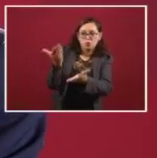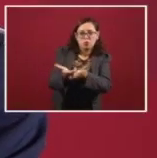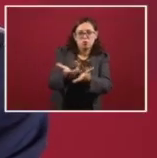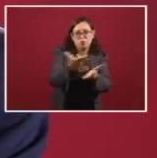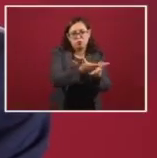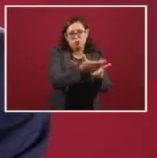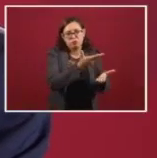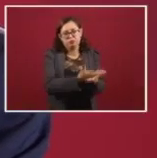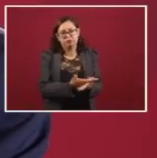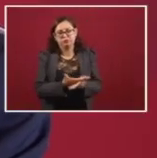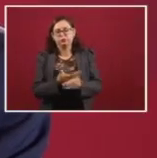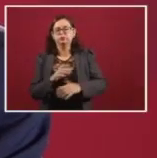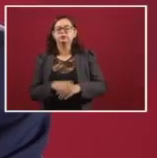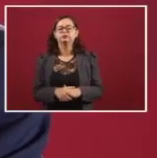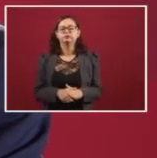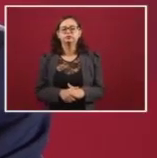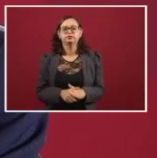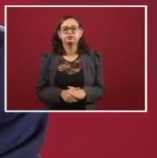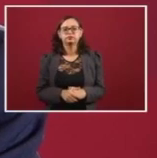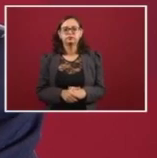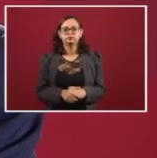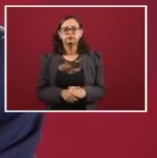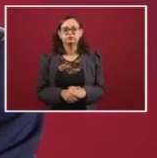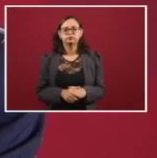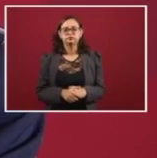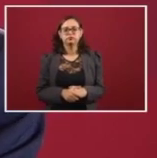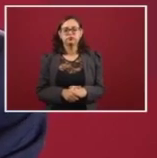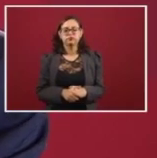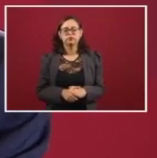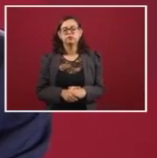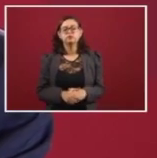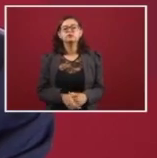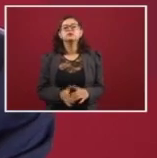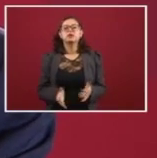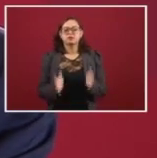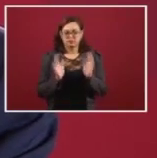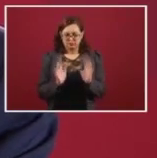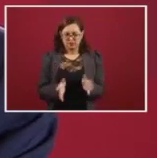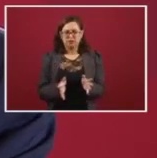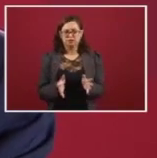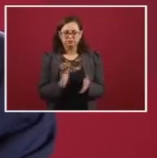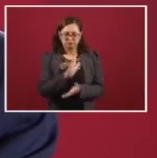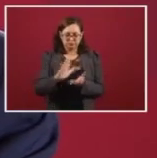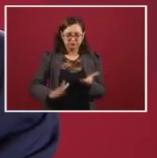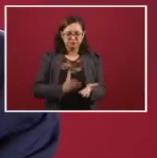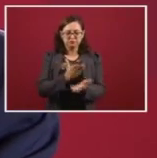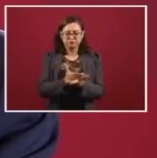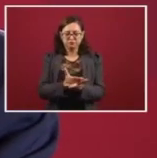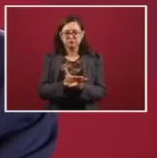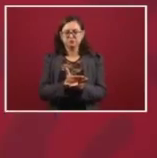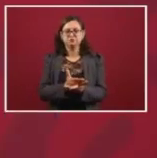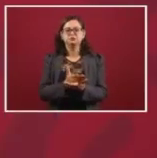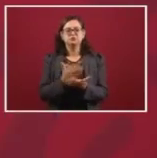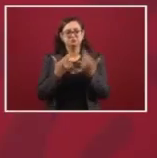aceptaran propuestas. Entonces ya se tienen los avalúos y ya están las